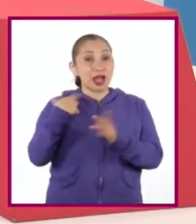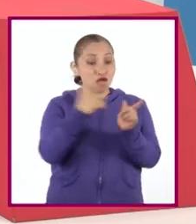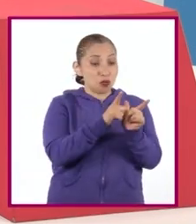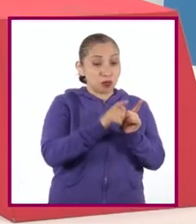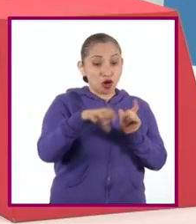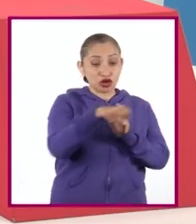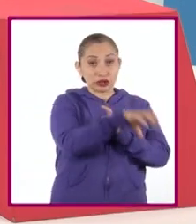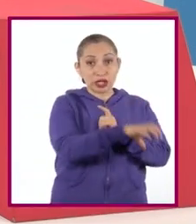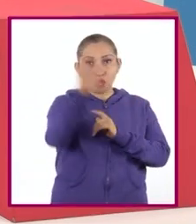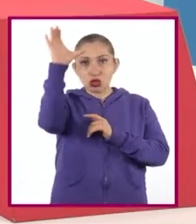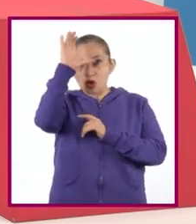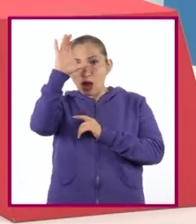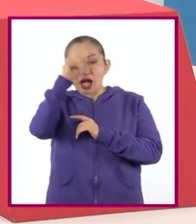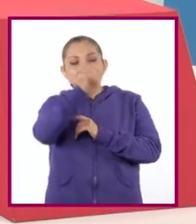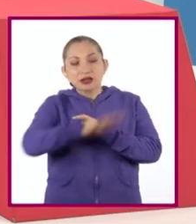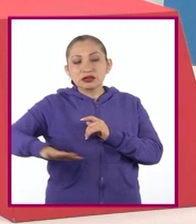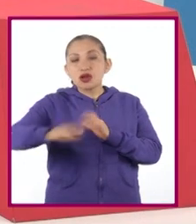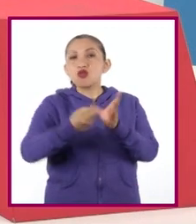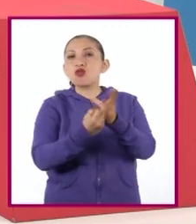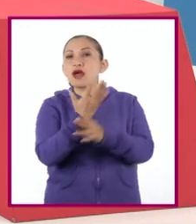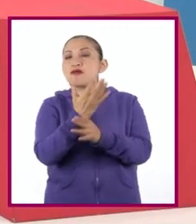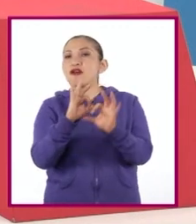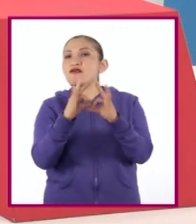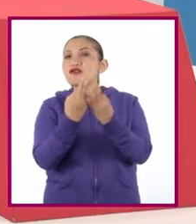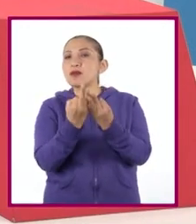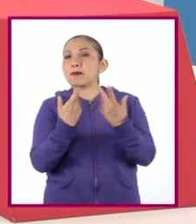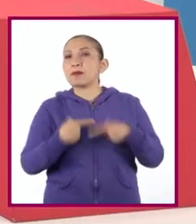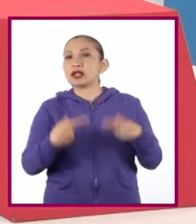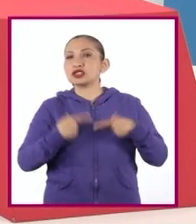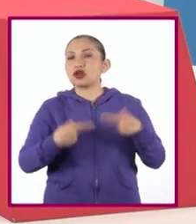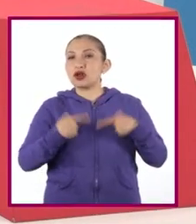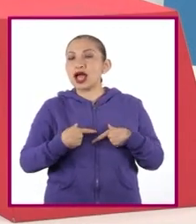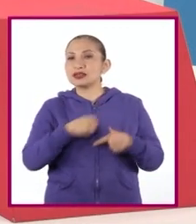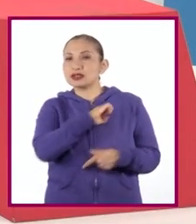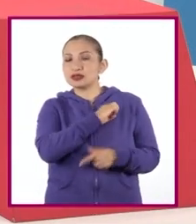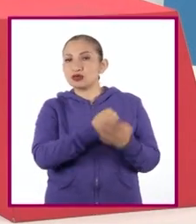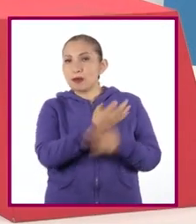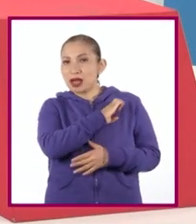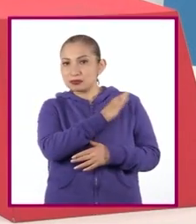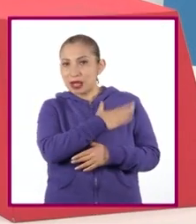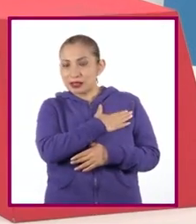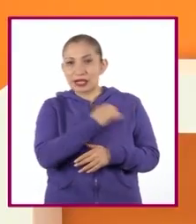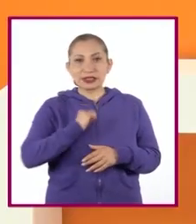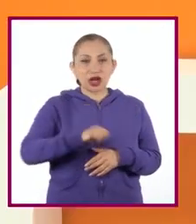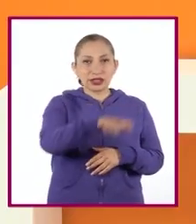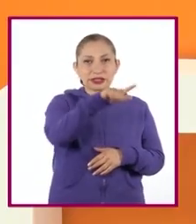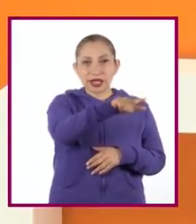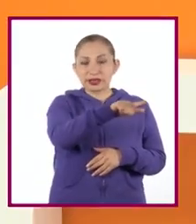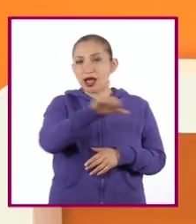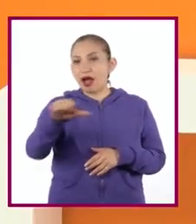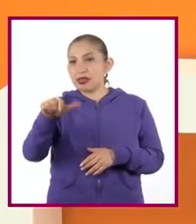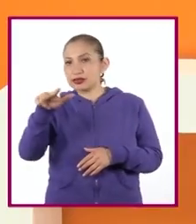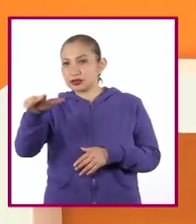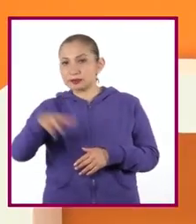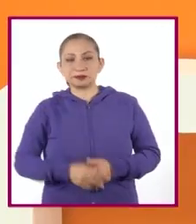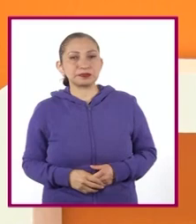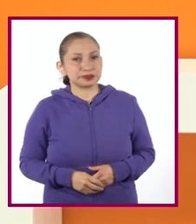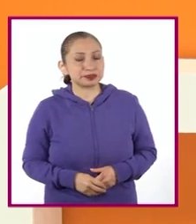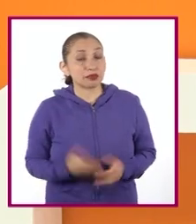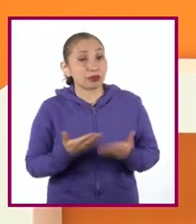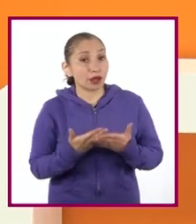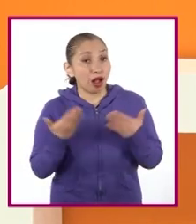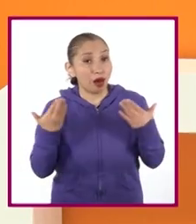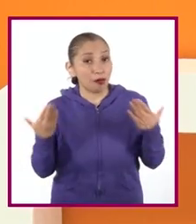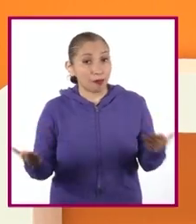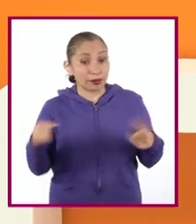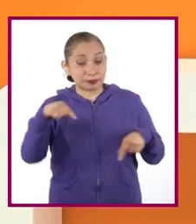que definió a la sociedad novohispana de los siglos XVII y XVIII. Pues ahora, en